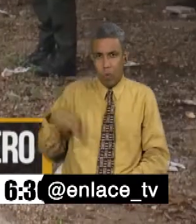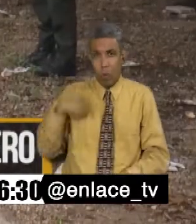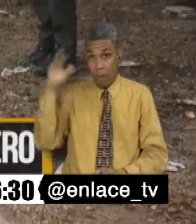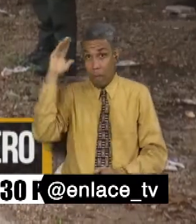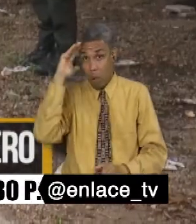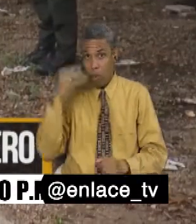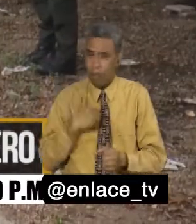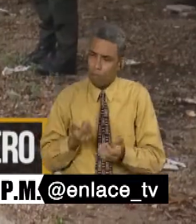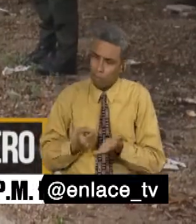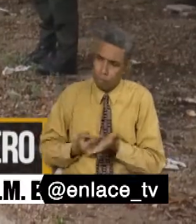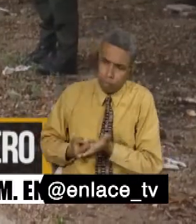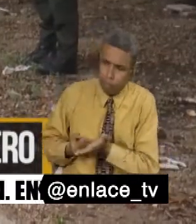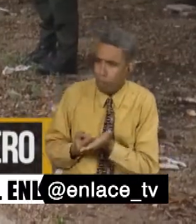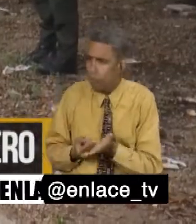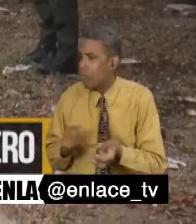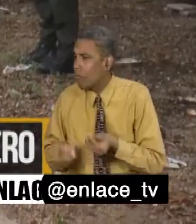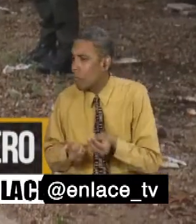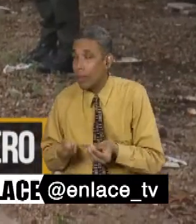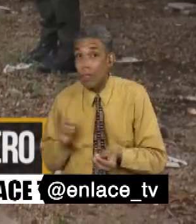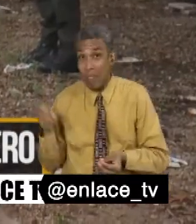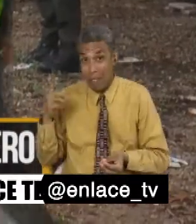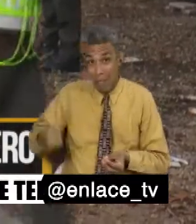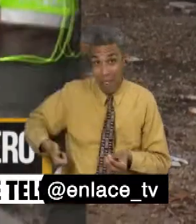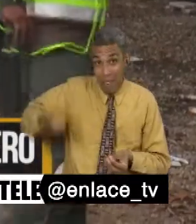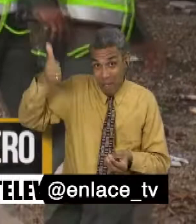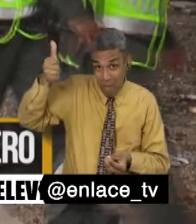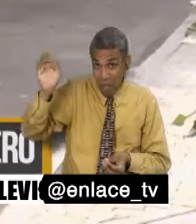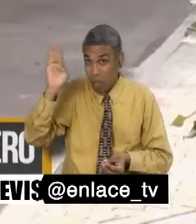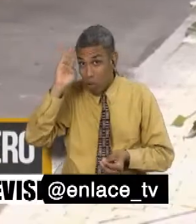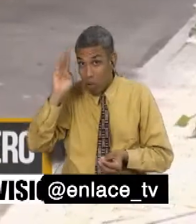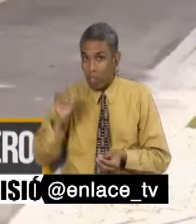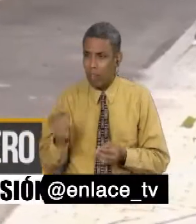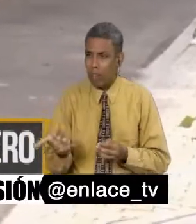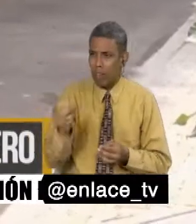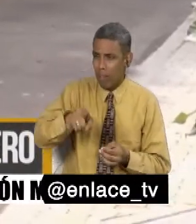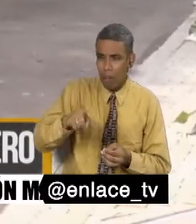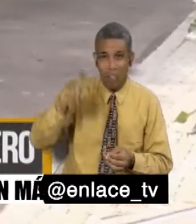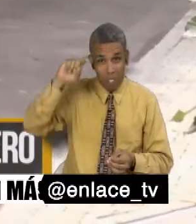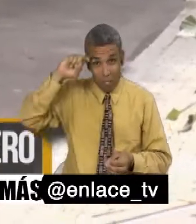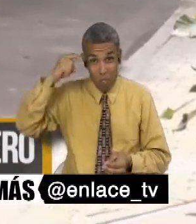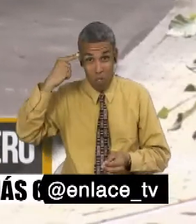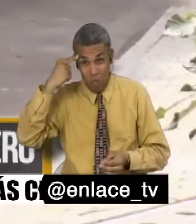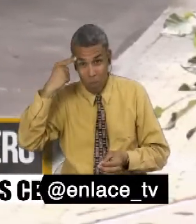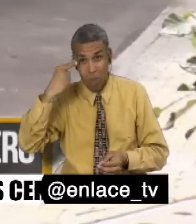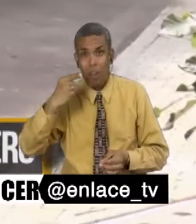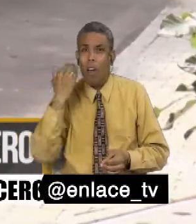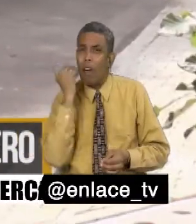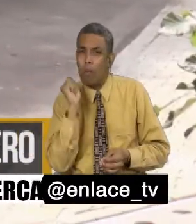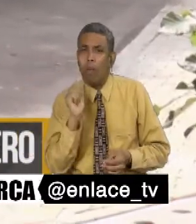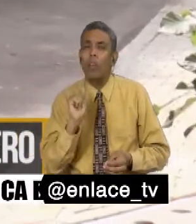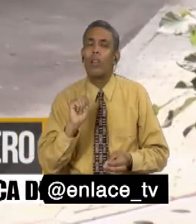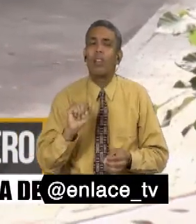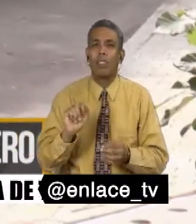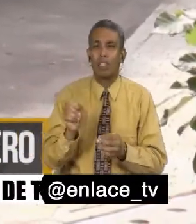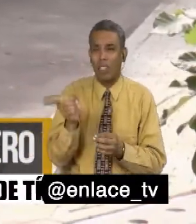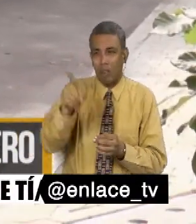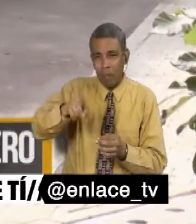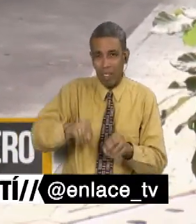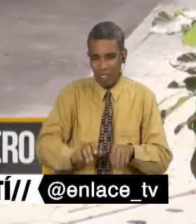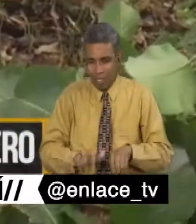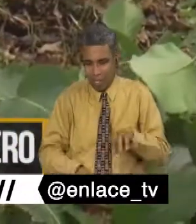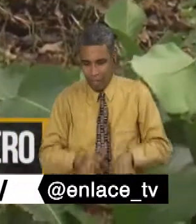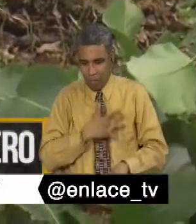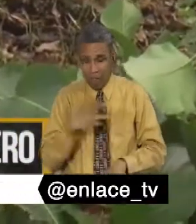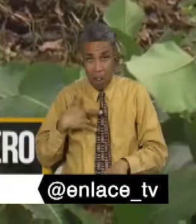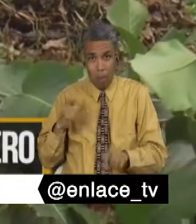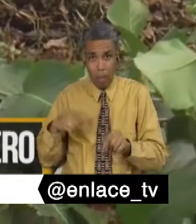idea del Mayor Torres, en las conversaciones que hemos tenido con la Secretaria de Gobierno y el Secretario de Salud, el doctor Fernando Cárdenas, es